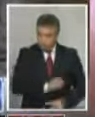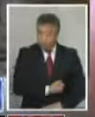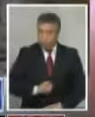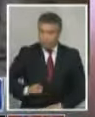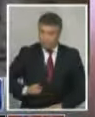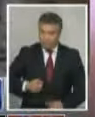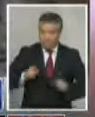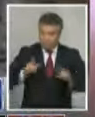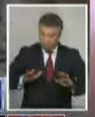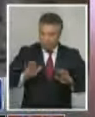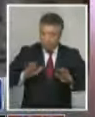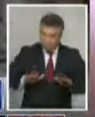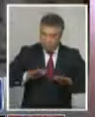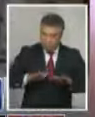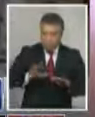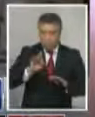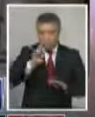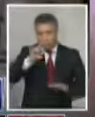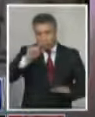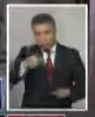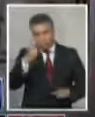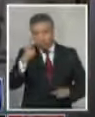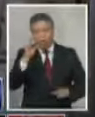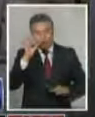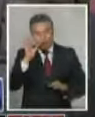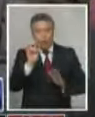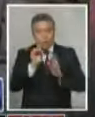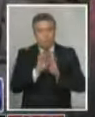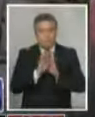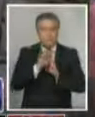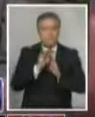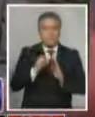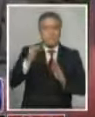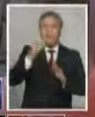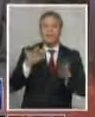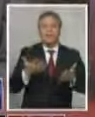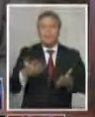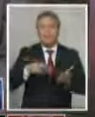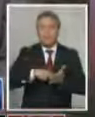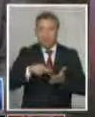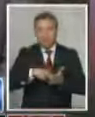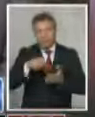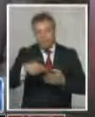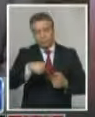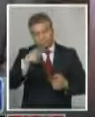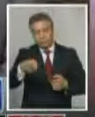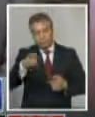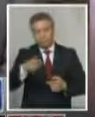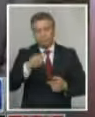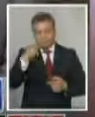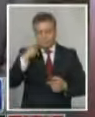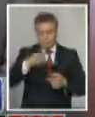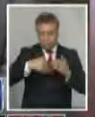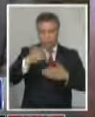ahora, 2,2%, o se espera un leve repunte? ¿Qué es lo que tenemos que esperar para lo que se viene en los próximos seis